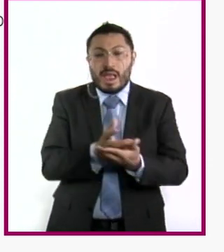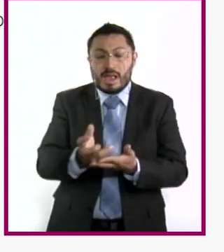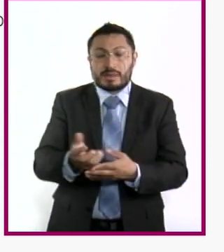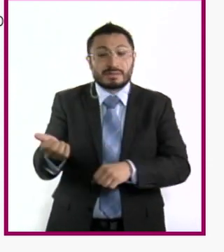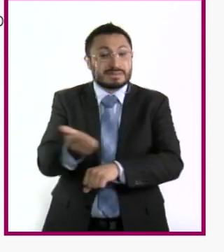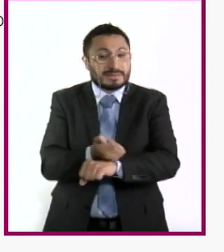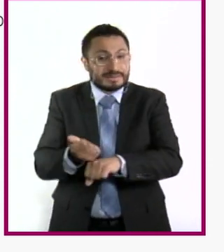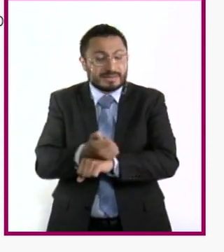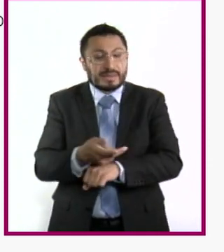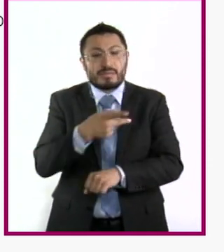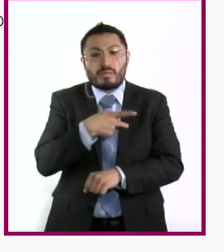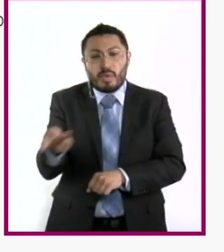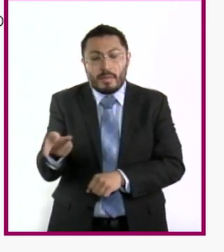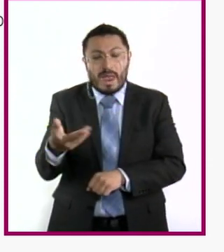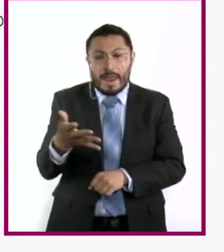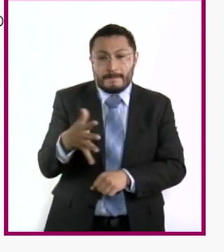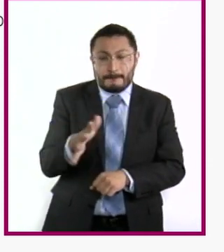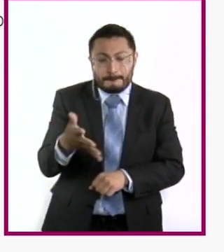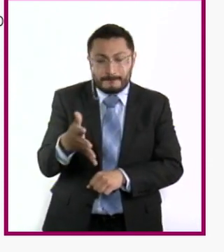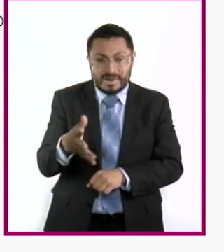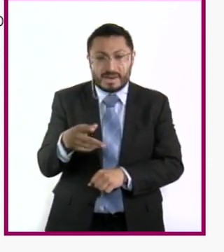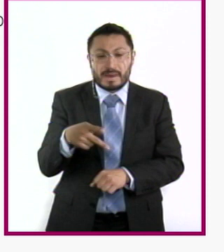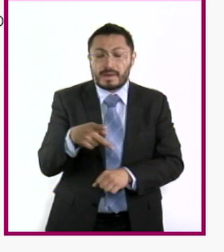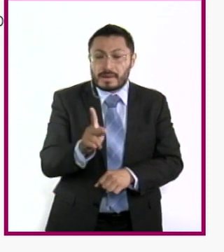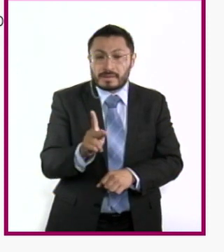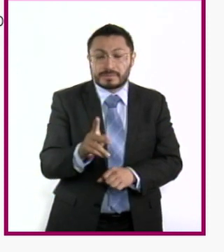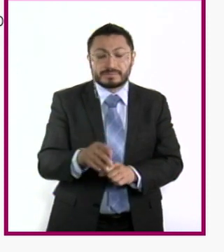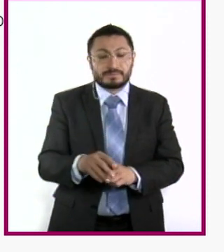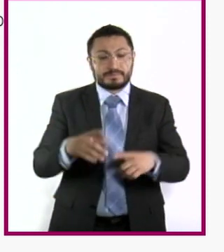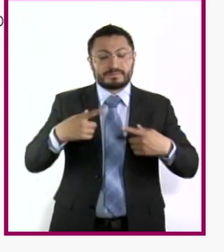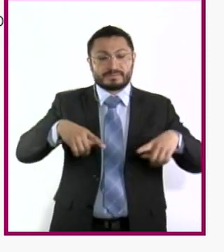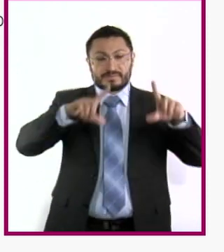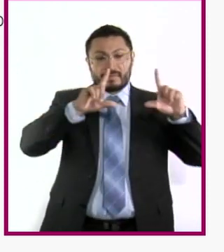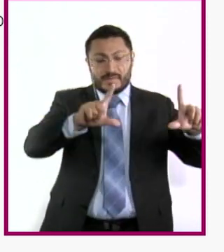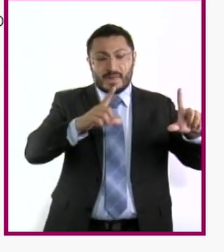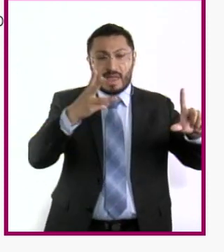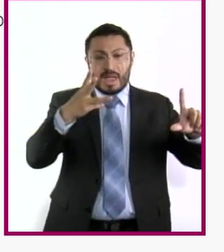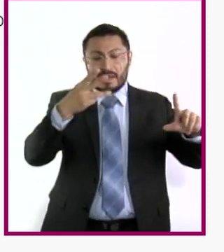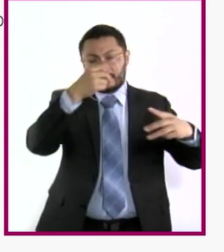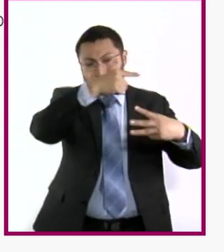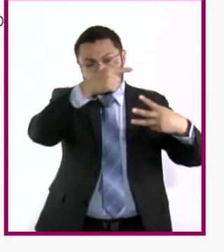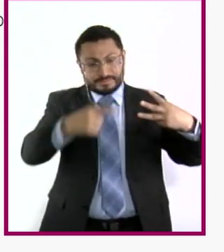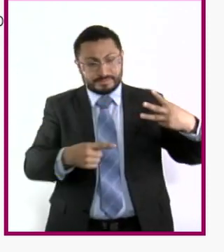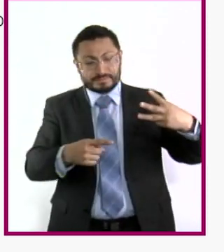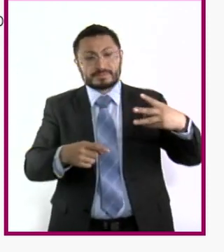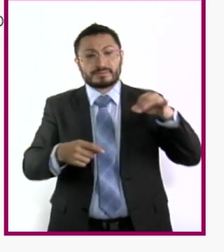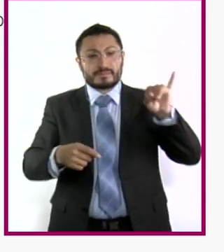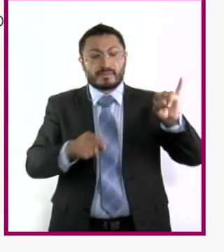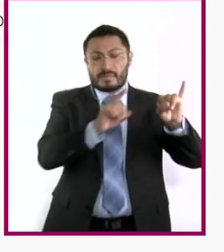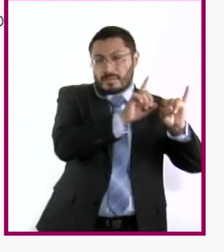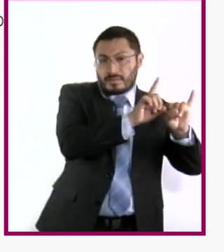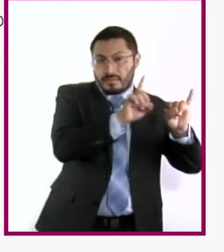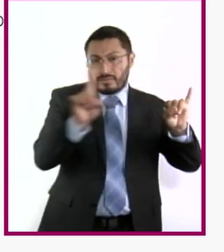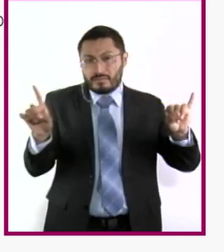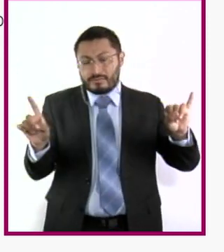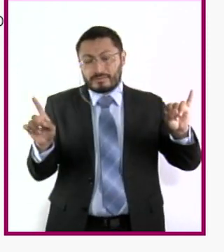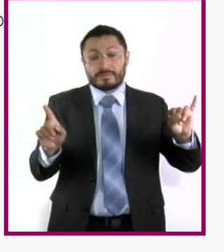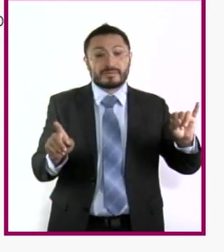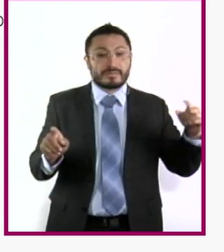amarillo, pobreza moderada. Ahora bien, la tabla se divide en 3 partes, de izquierda a derecha. Localidades de